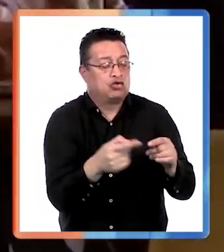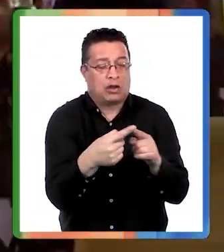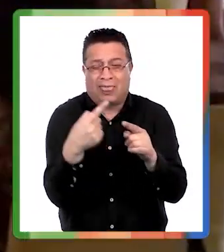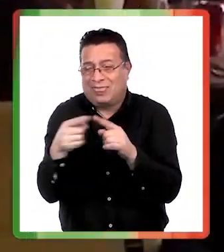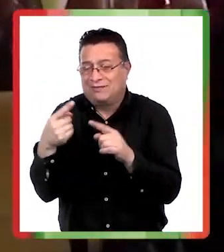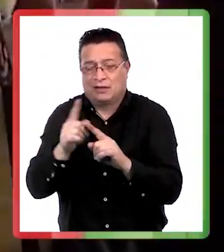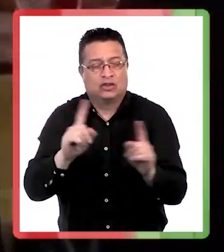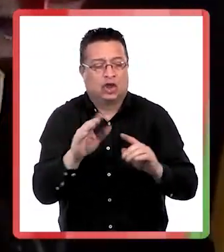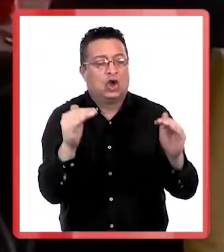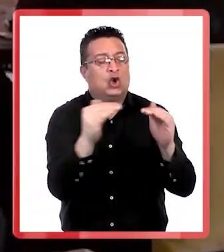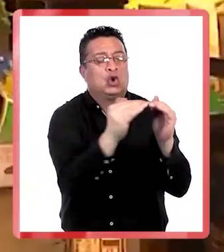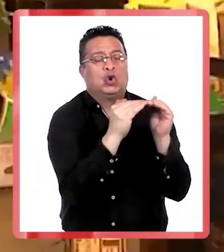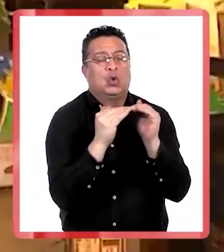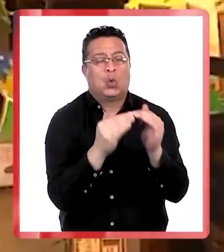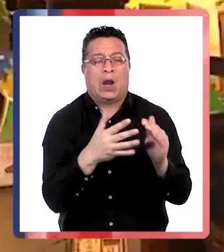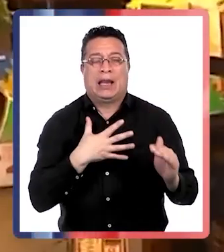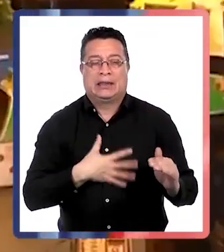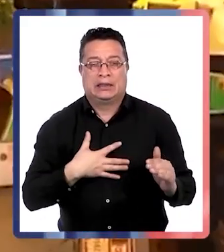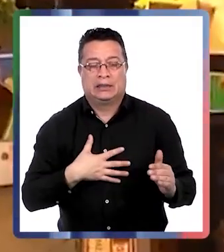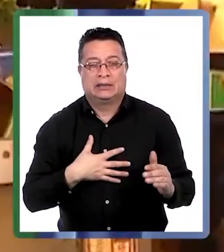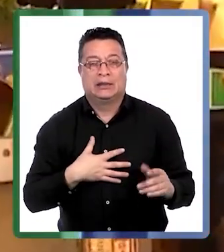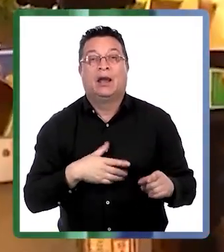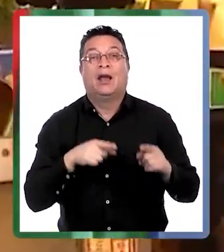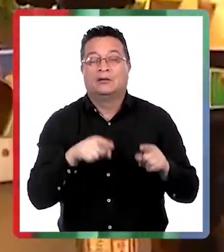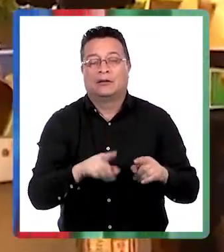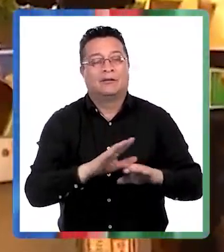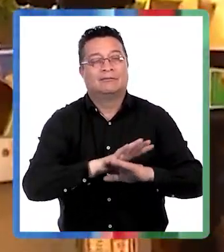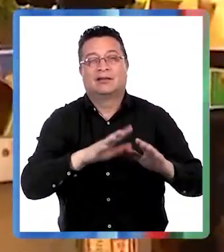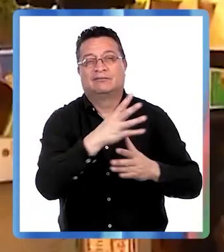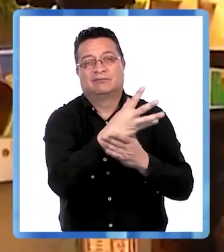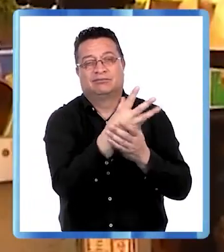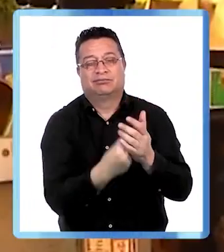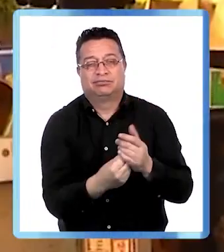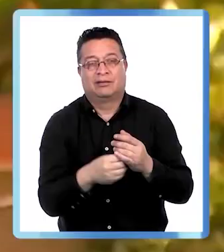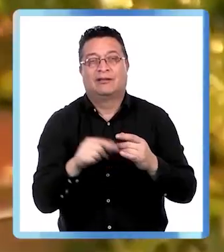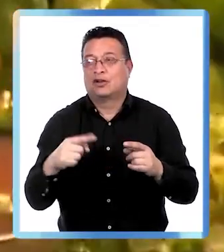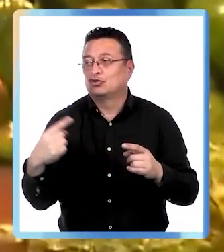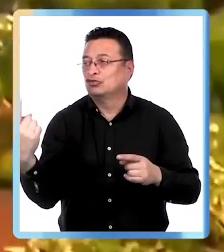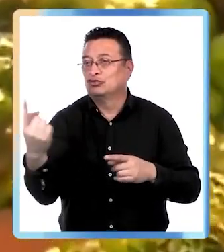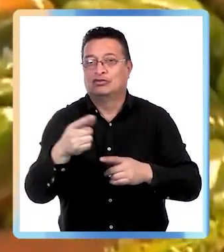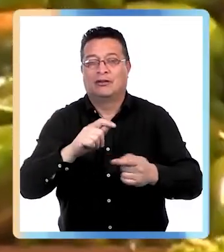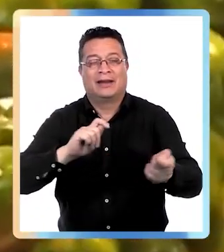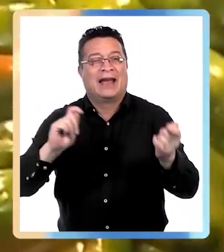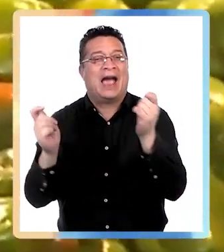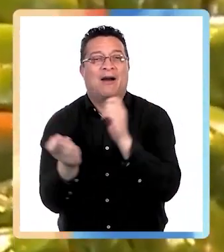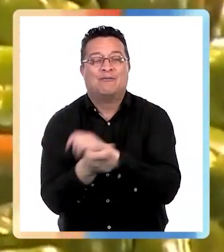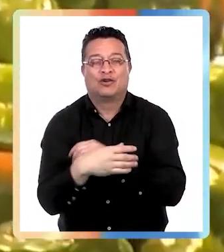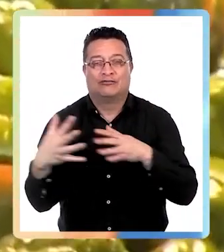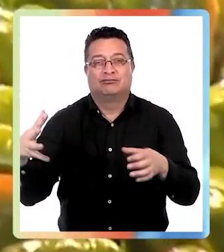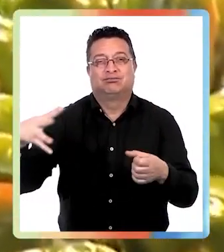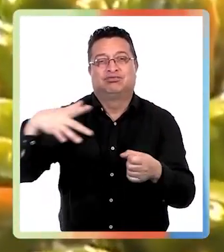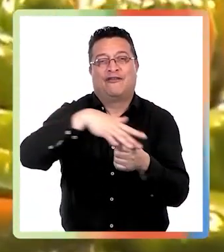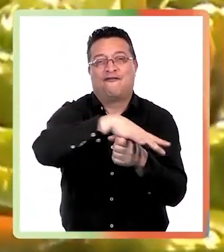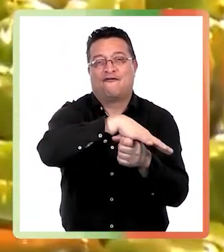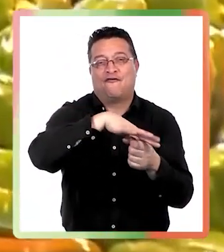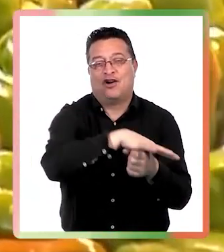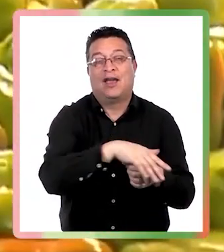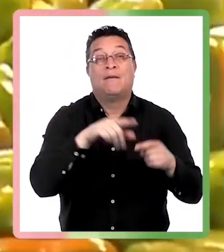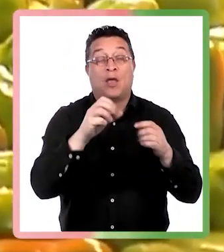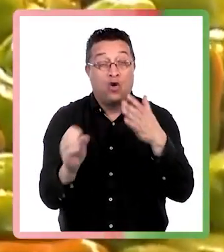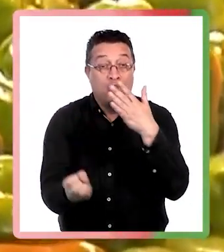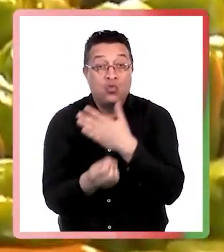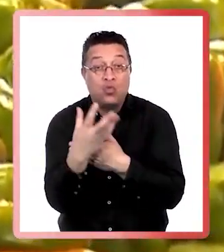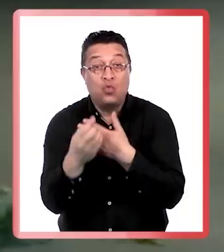nos funcionaba, entonces lo replicábamos hasta el infinito. Pero la verdad que eso ya no corre más porque la sociedad en sí ya es diversa. Y el